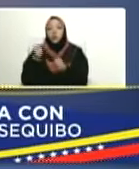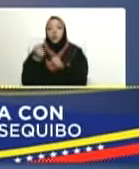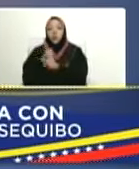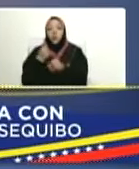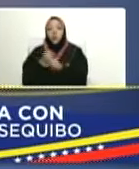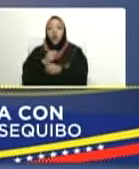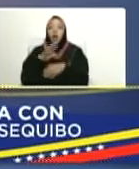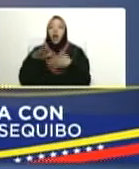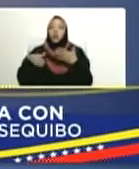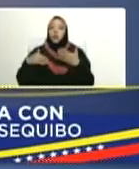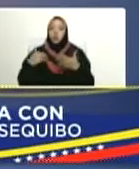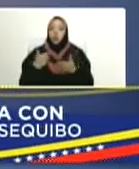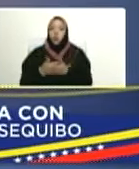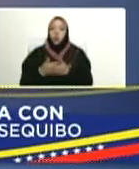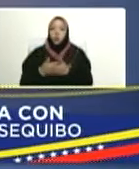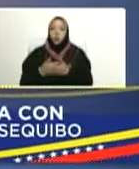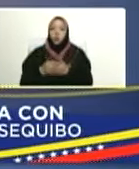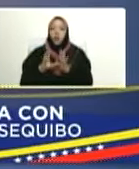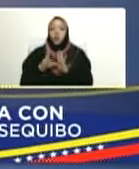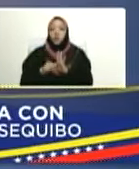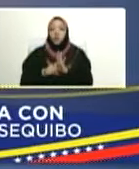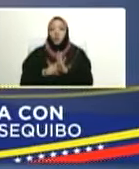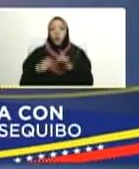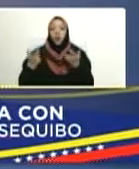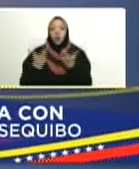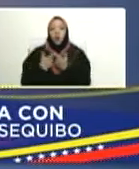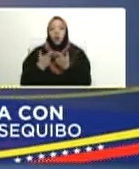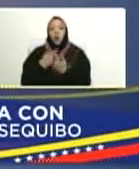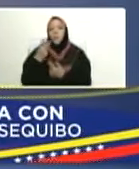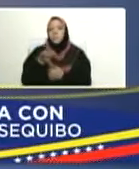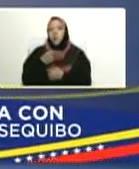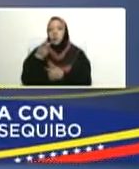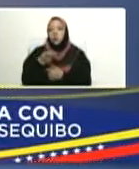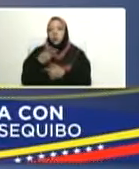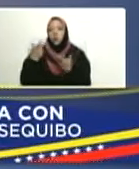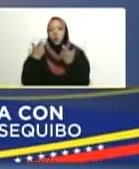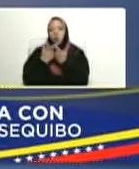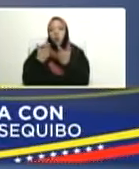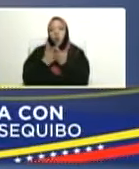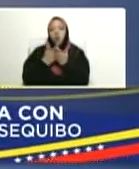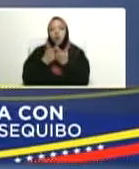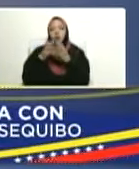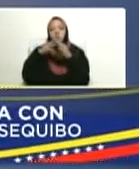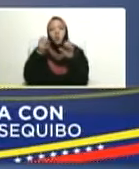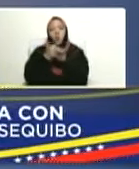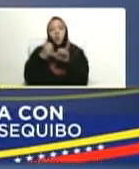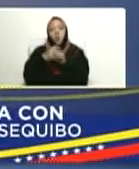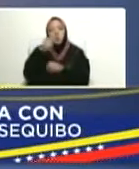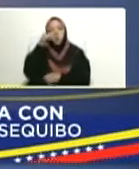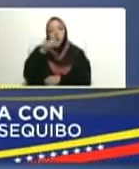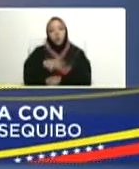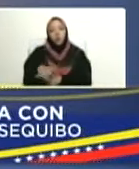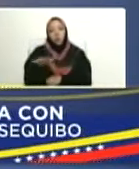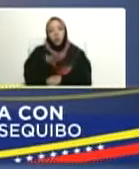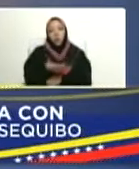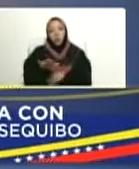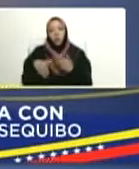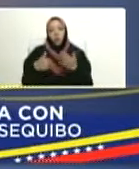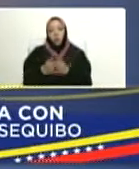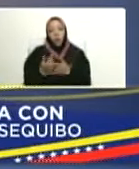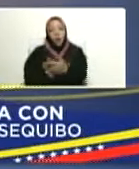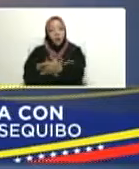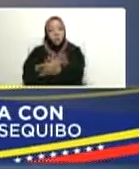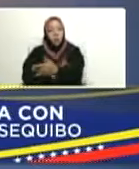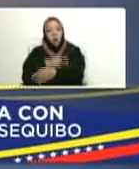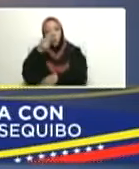móviles, todo. La corruptela en la clase política de Guyana es total y el pueblo de Guyana lo sabe, nuestro hermano pueblo